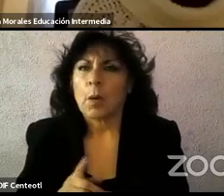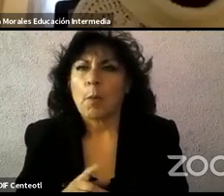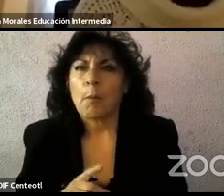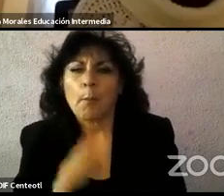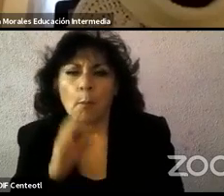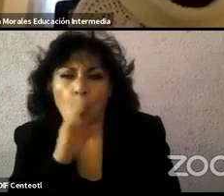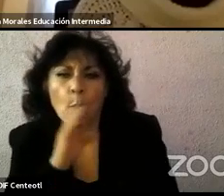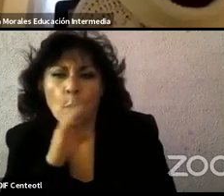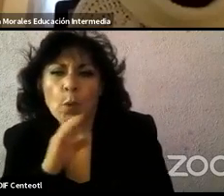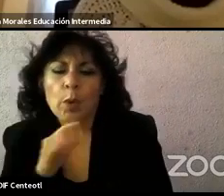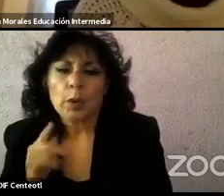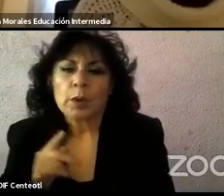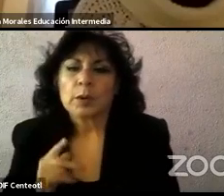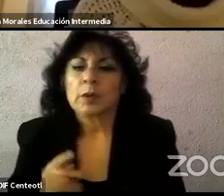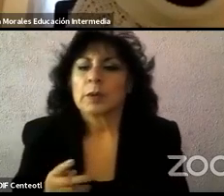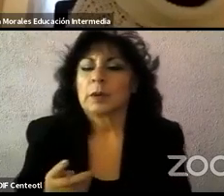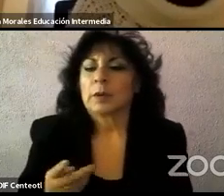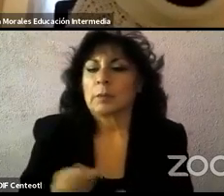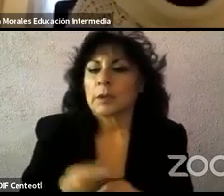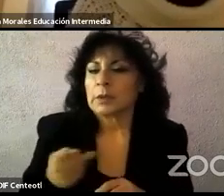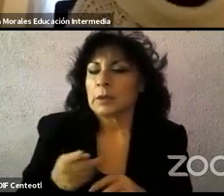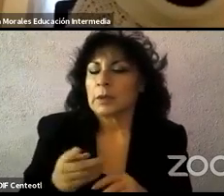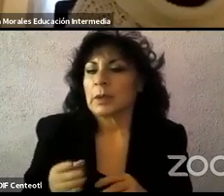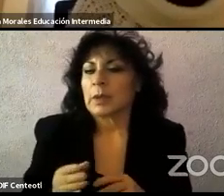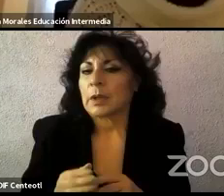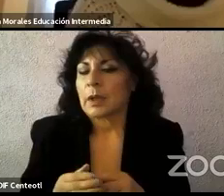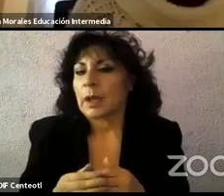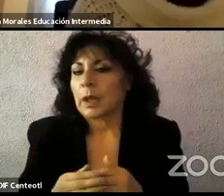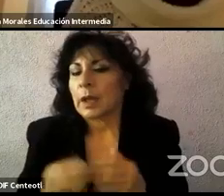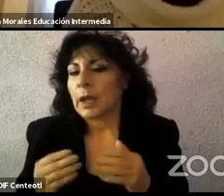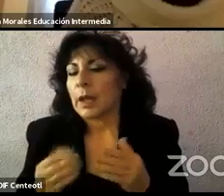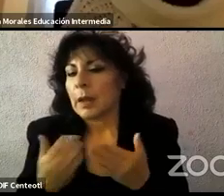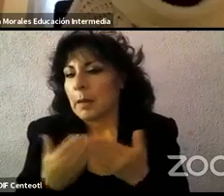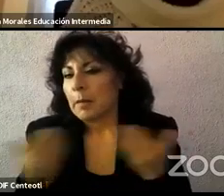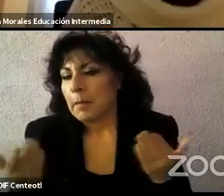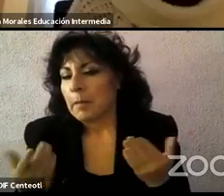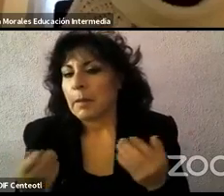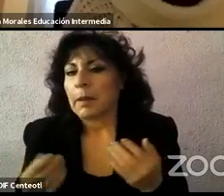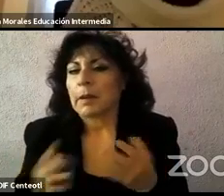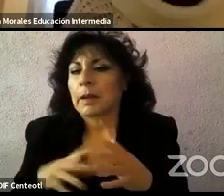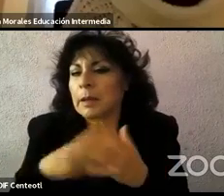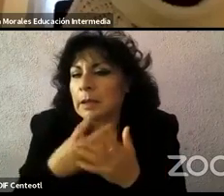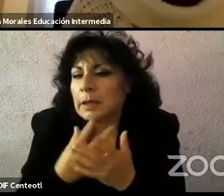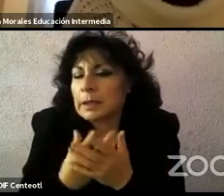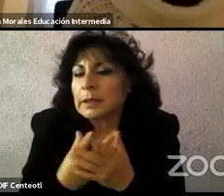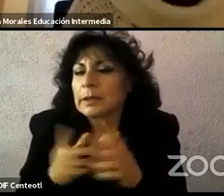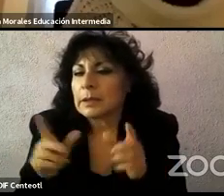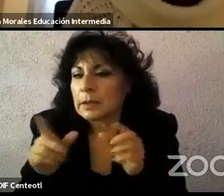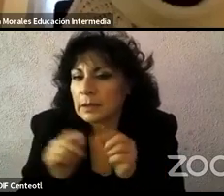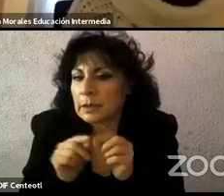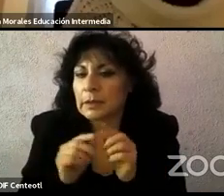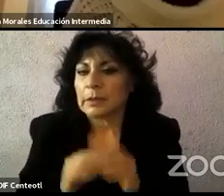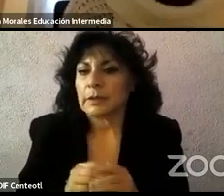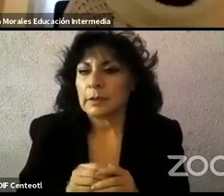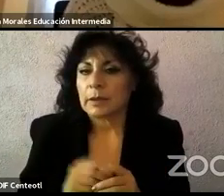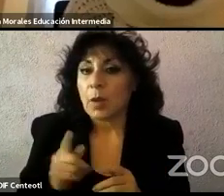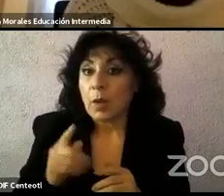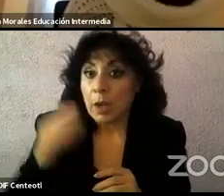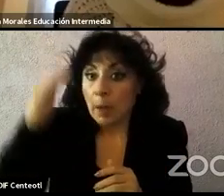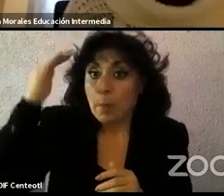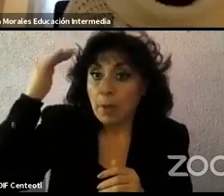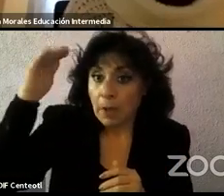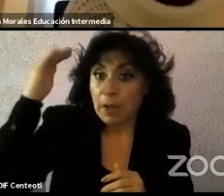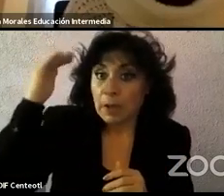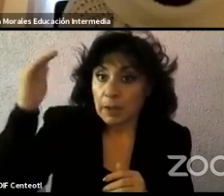ahora que estábamos cerrando ya las sesiones de recreo, las niñas y los niños nos decían, oye, también hazlo para adultos, porque les vendría